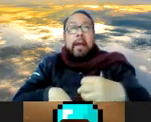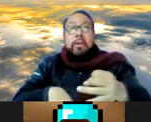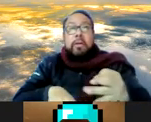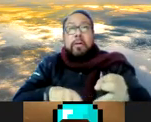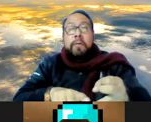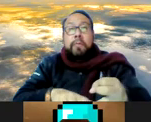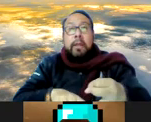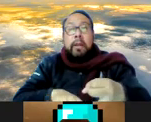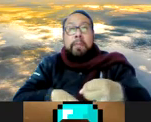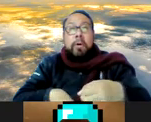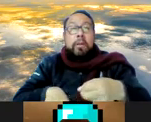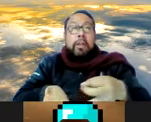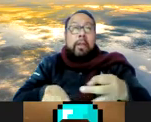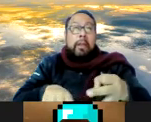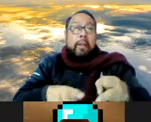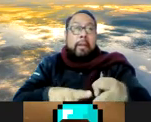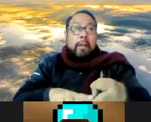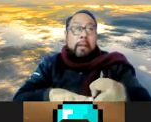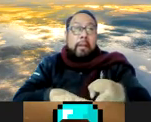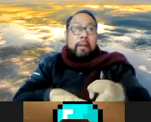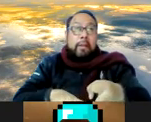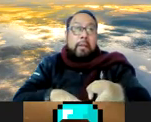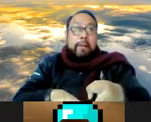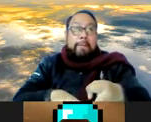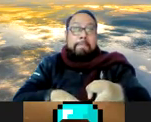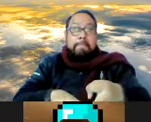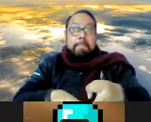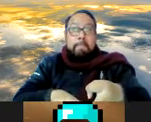el ensayo, el reporte,